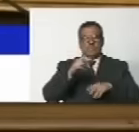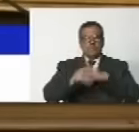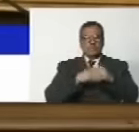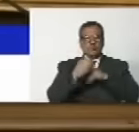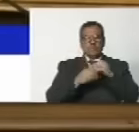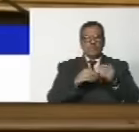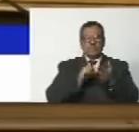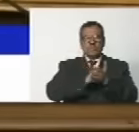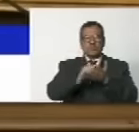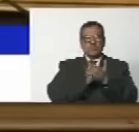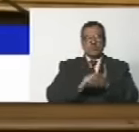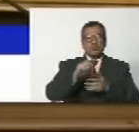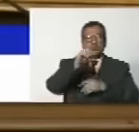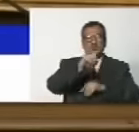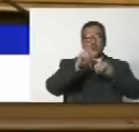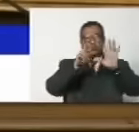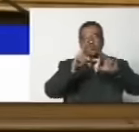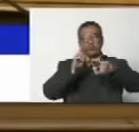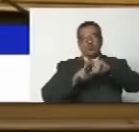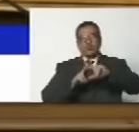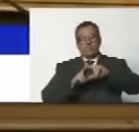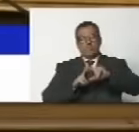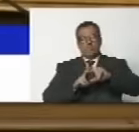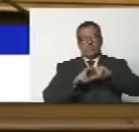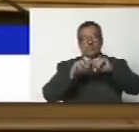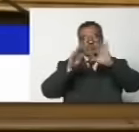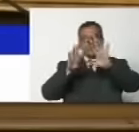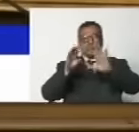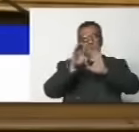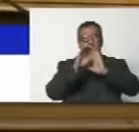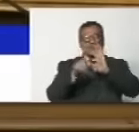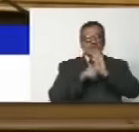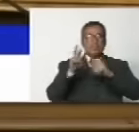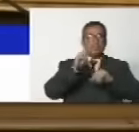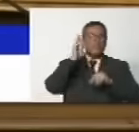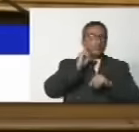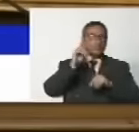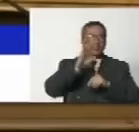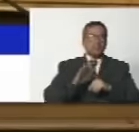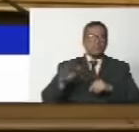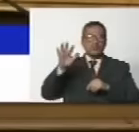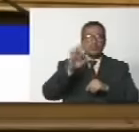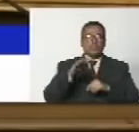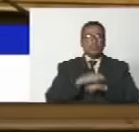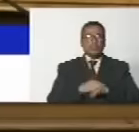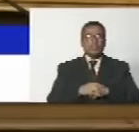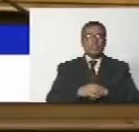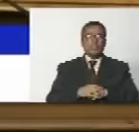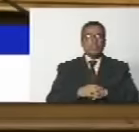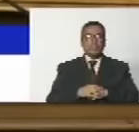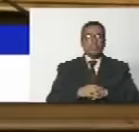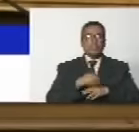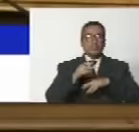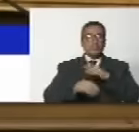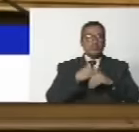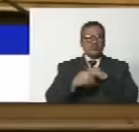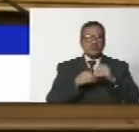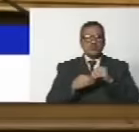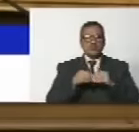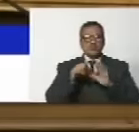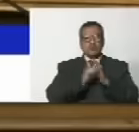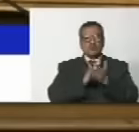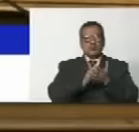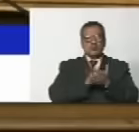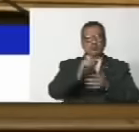conformidad con lo consagrado en el artículo 187, numeral 9 de la Constitución de la República Bolivariana de Venezuela, en concordancia con el